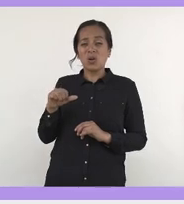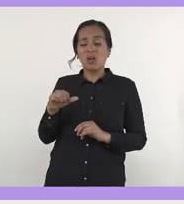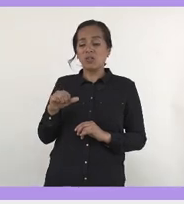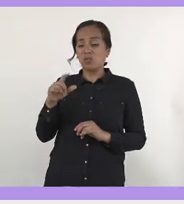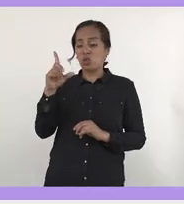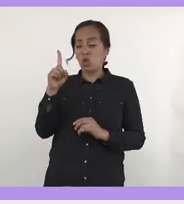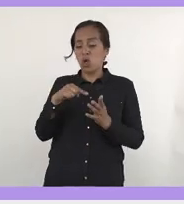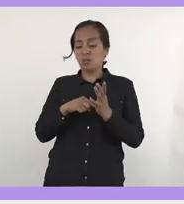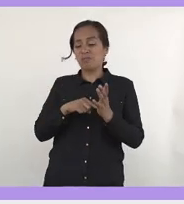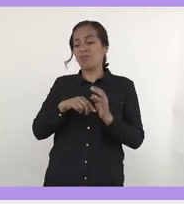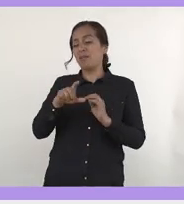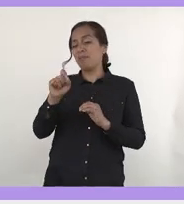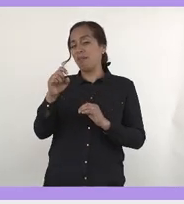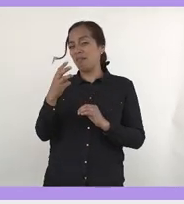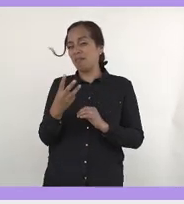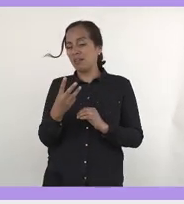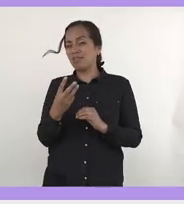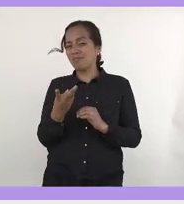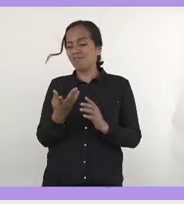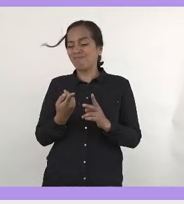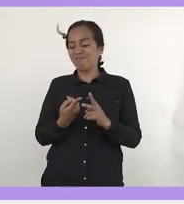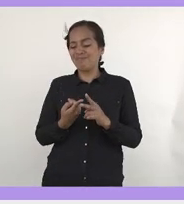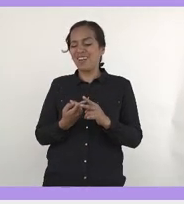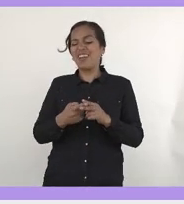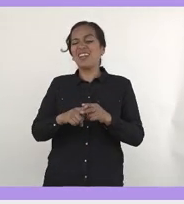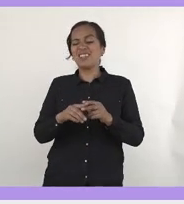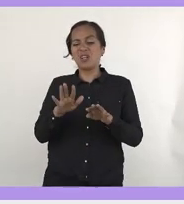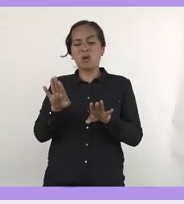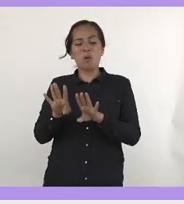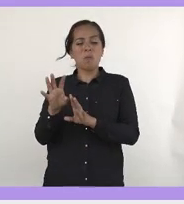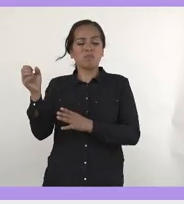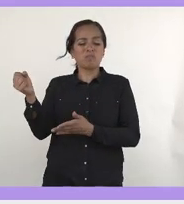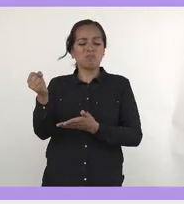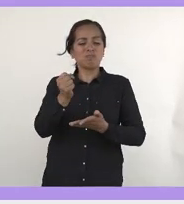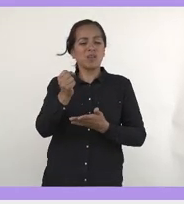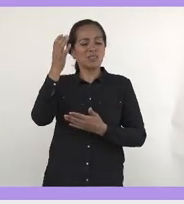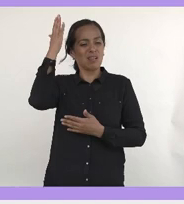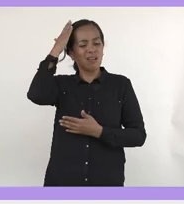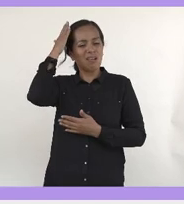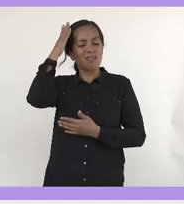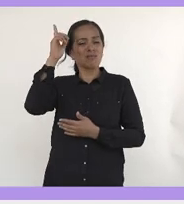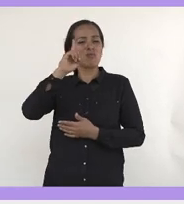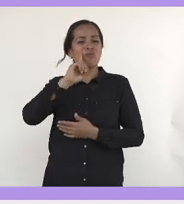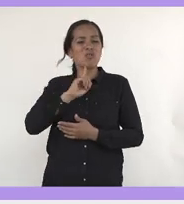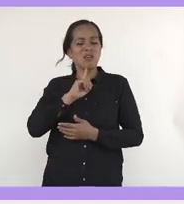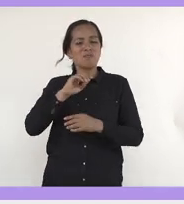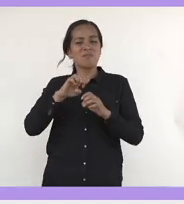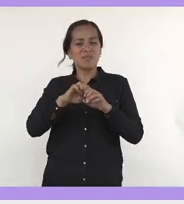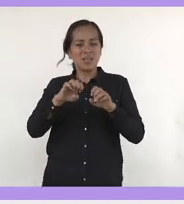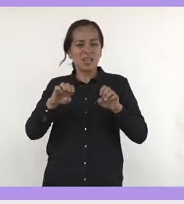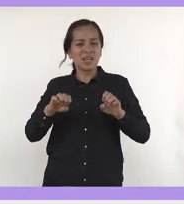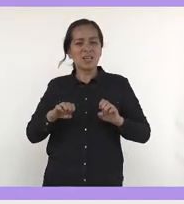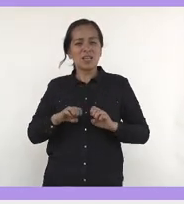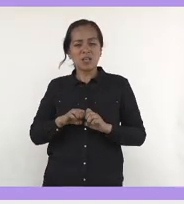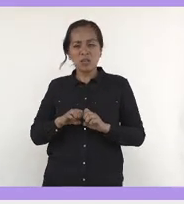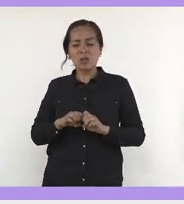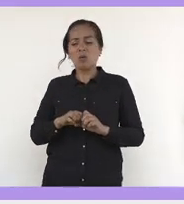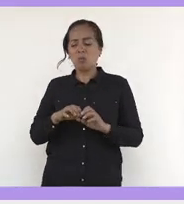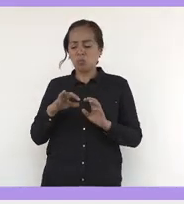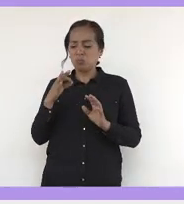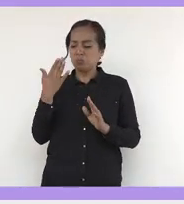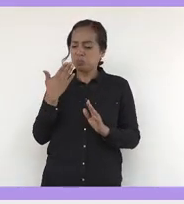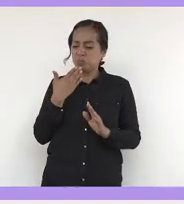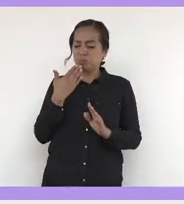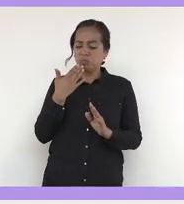yo puedo decir que veo que empiezan a tomar más puestos directivos mi equipo es Yo creo que es un equipo súper